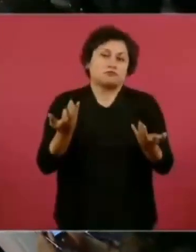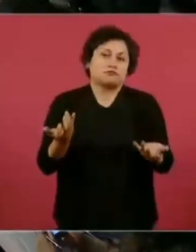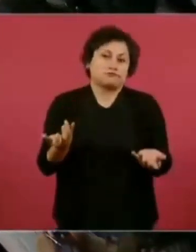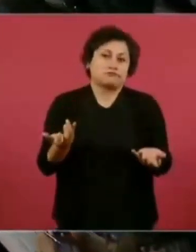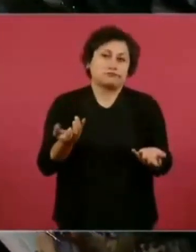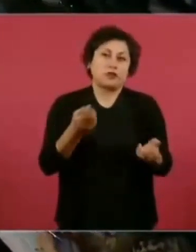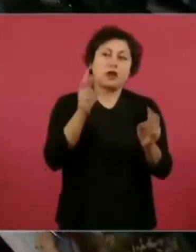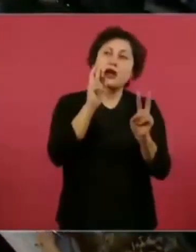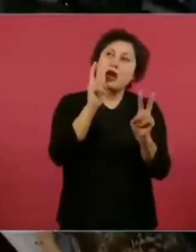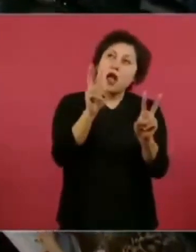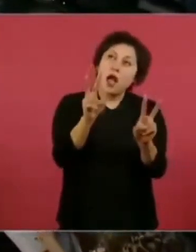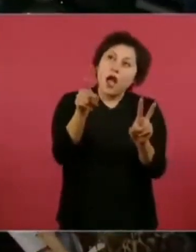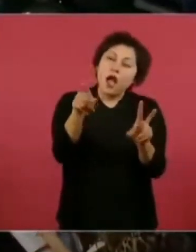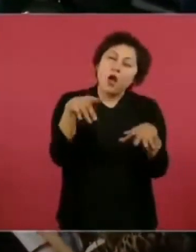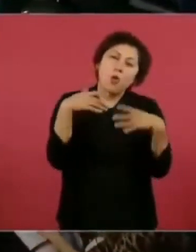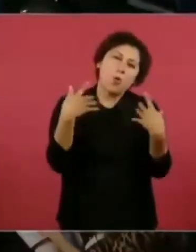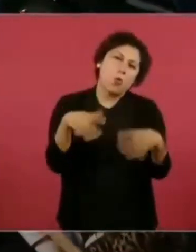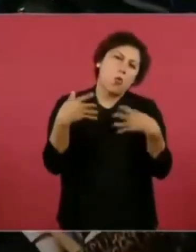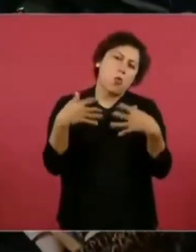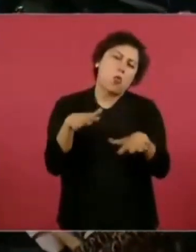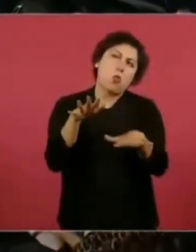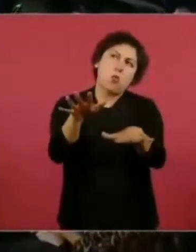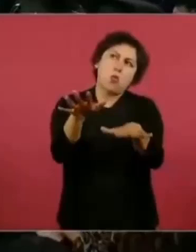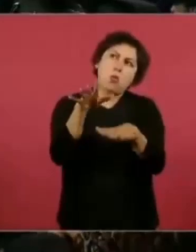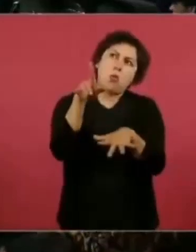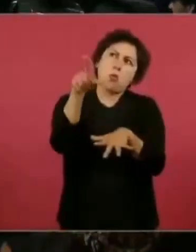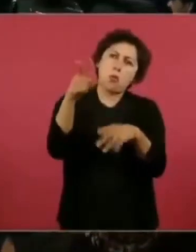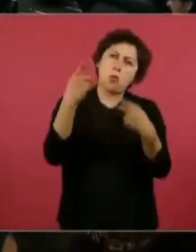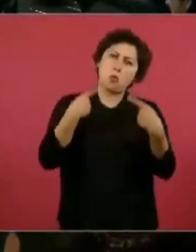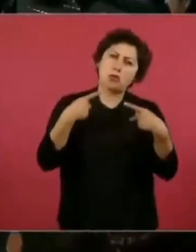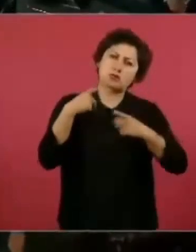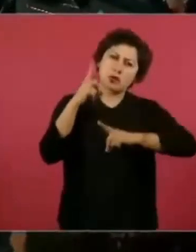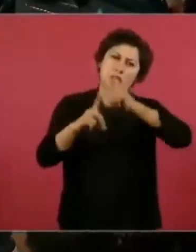ídolos, ¿no?, en el deporte,